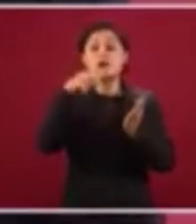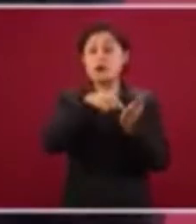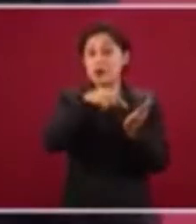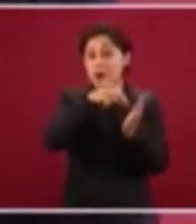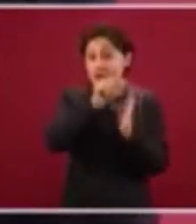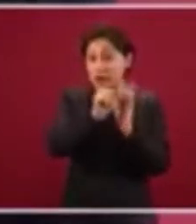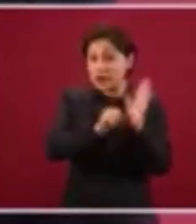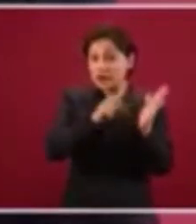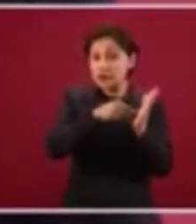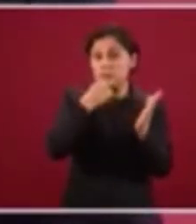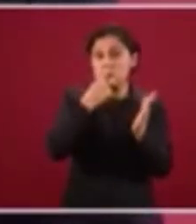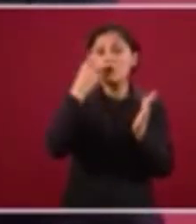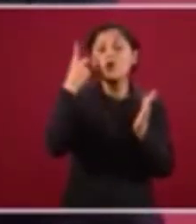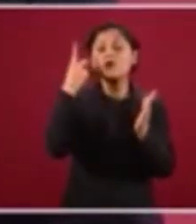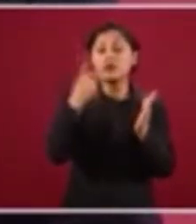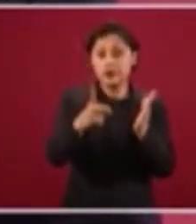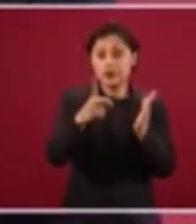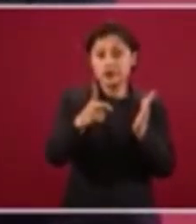presidentes de México